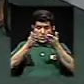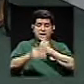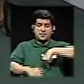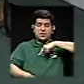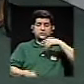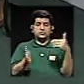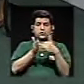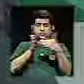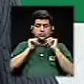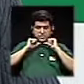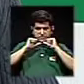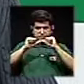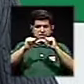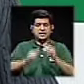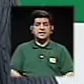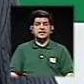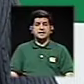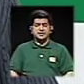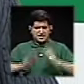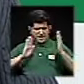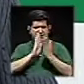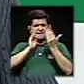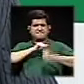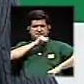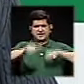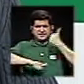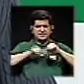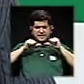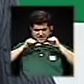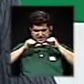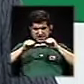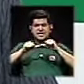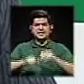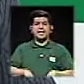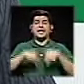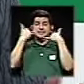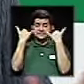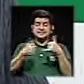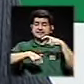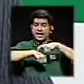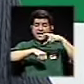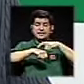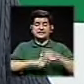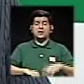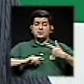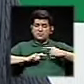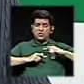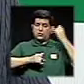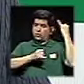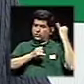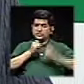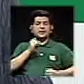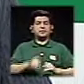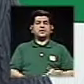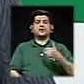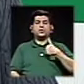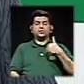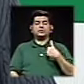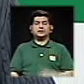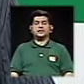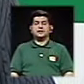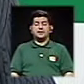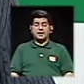recuperar y bueno la resistencia la lucha continúa pasamos ya el periodo de luto dichosamente verdad que hubo